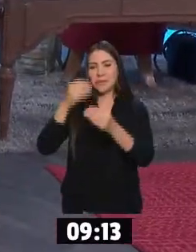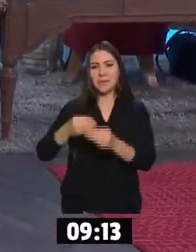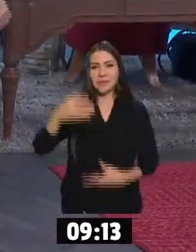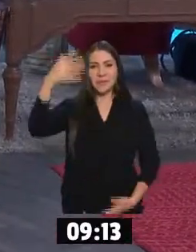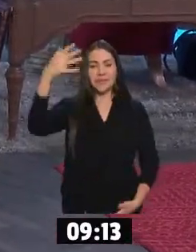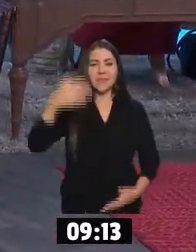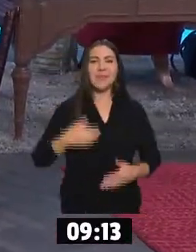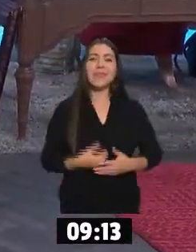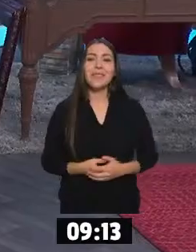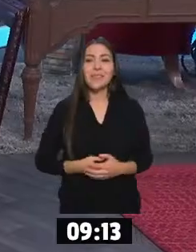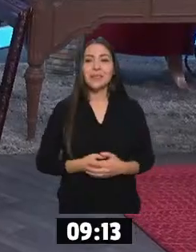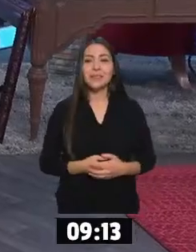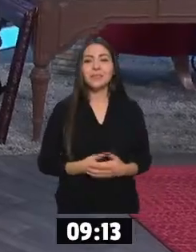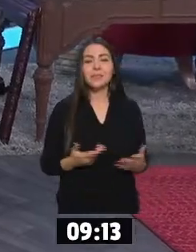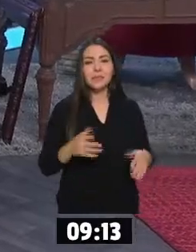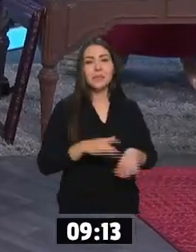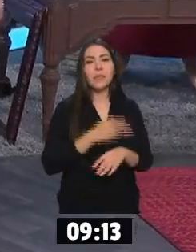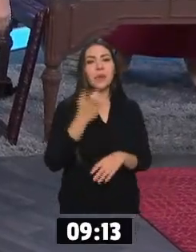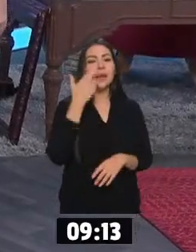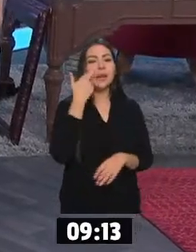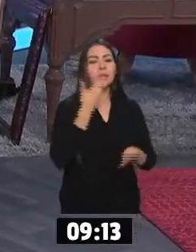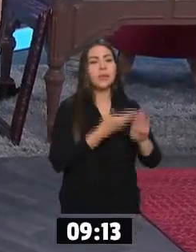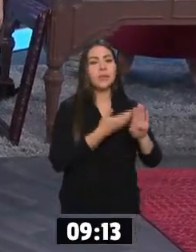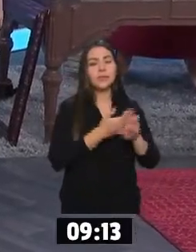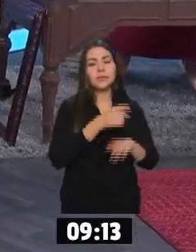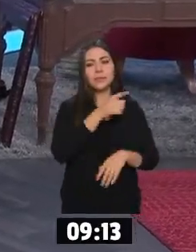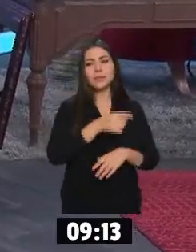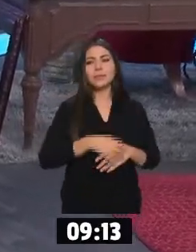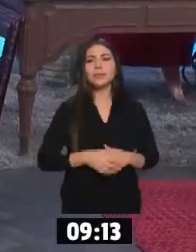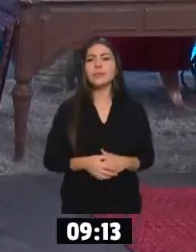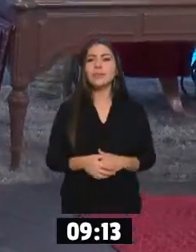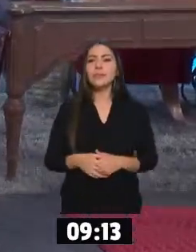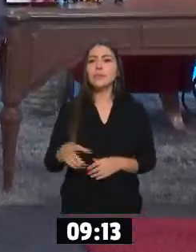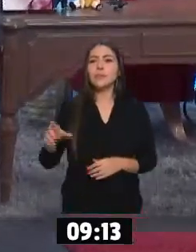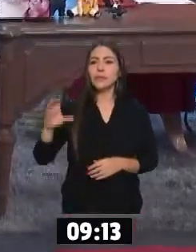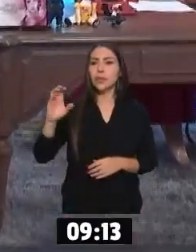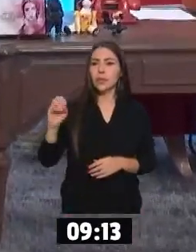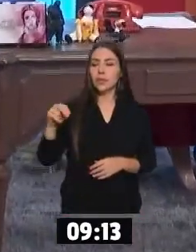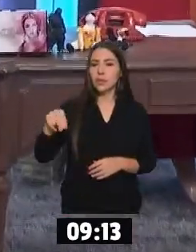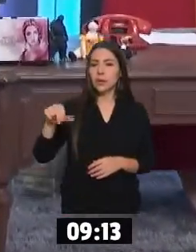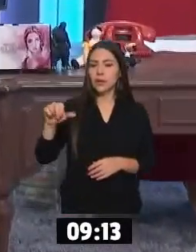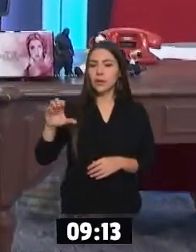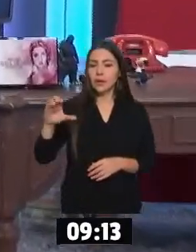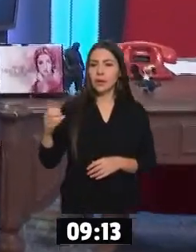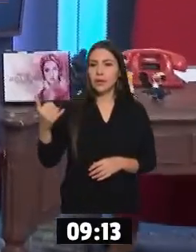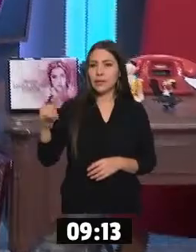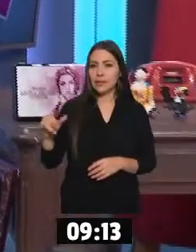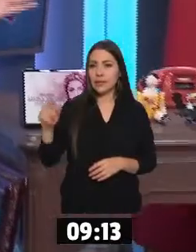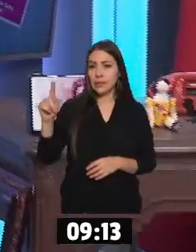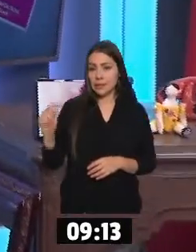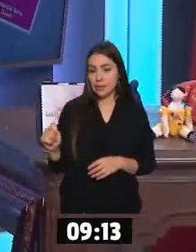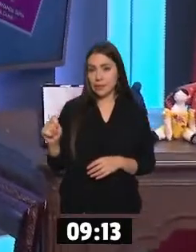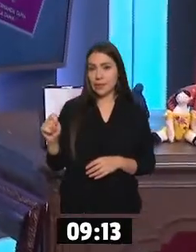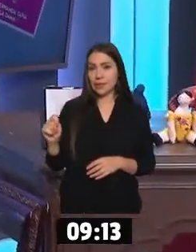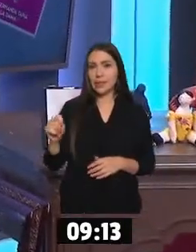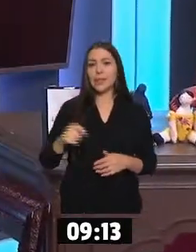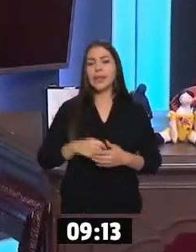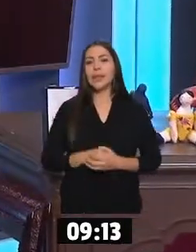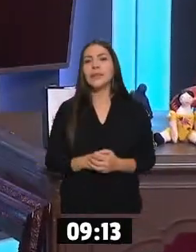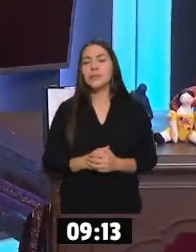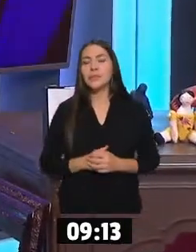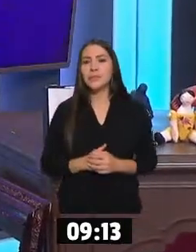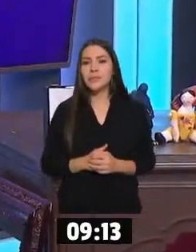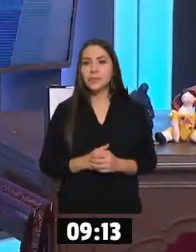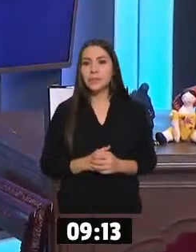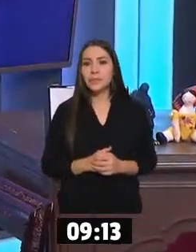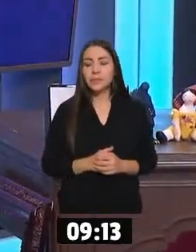Con razón, están contra usted los mendigos. El ratones, CONACYT resulta... Conale. Ah, no, es Conale. No, ese es otro. Es